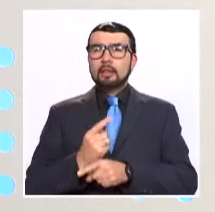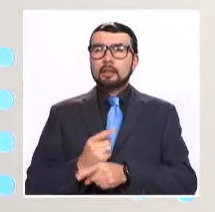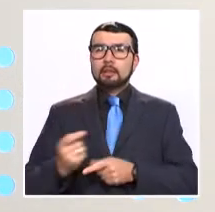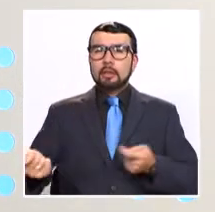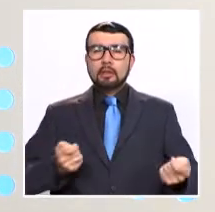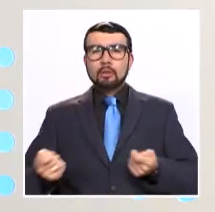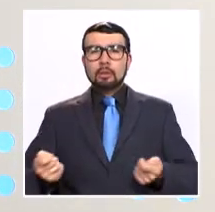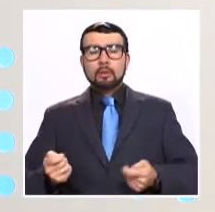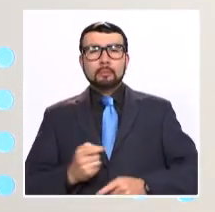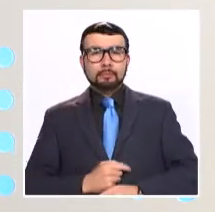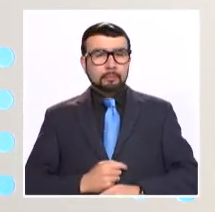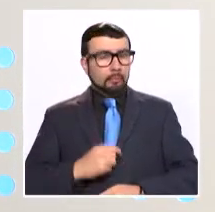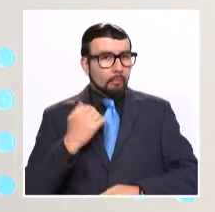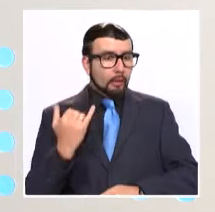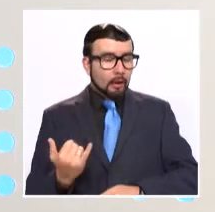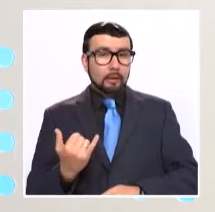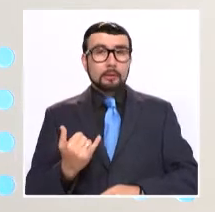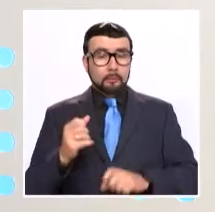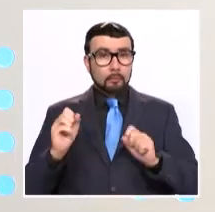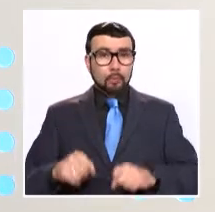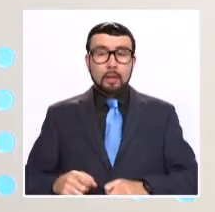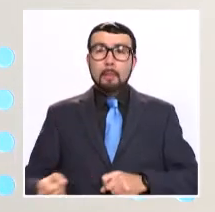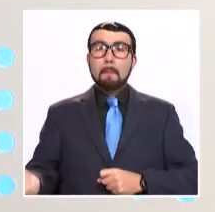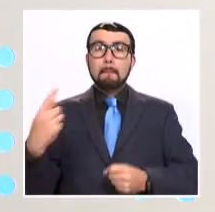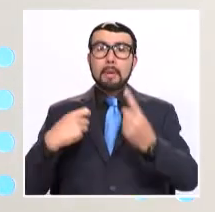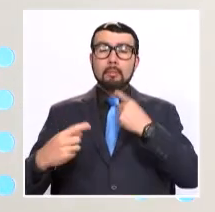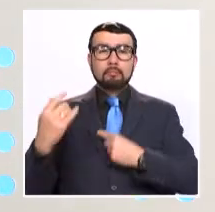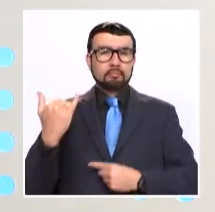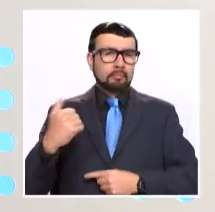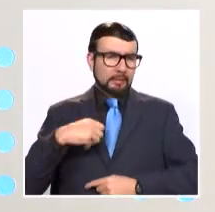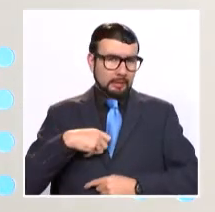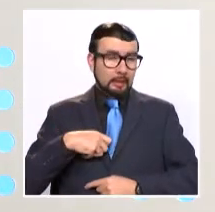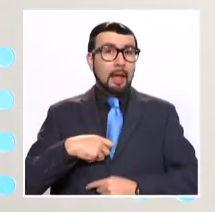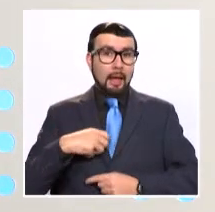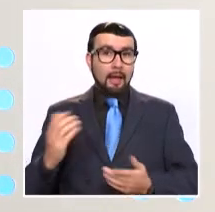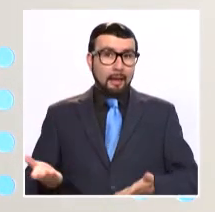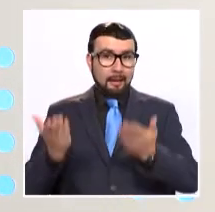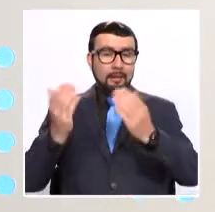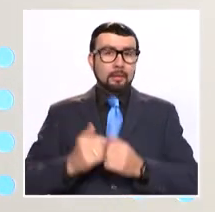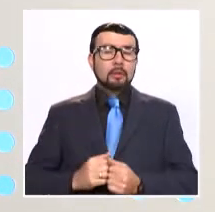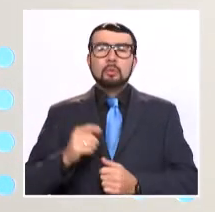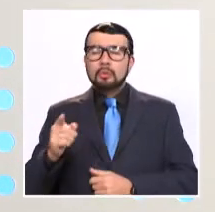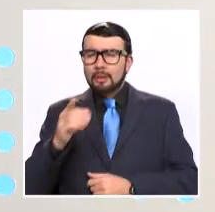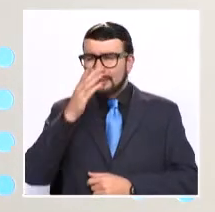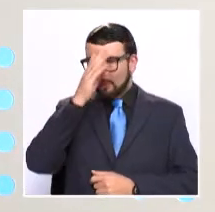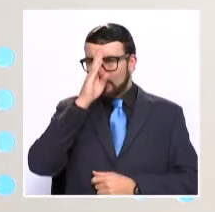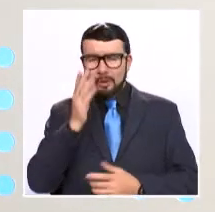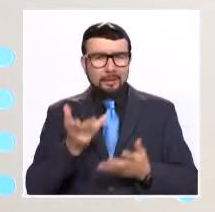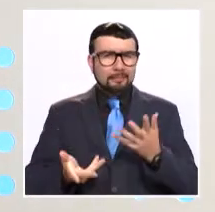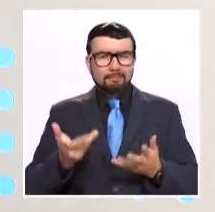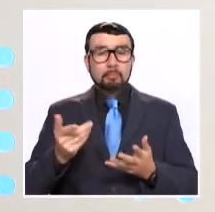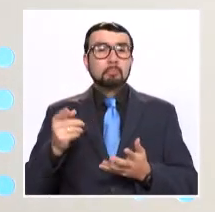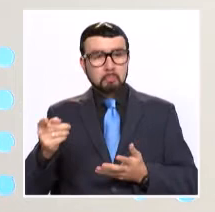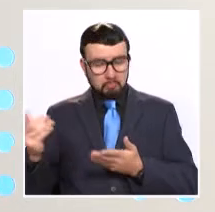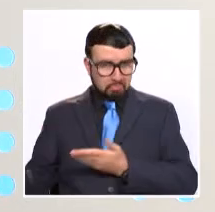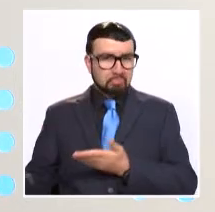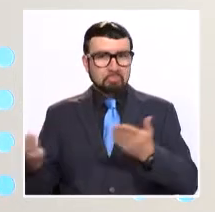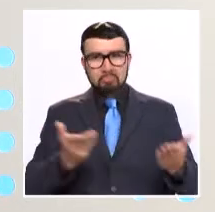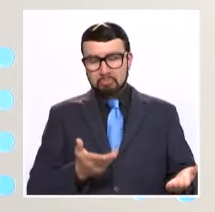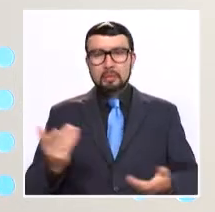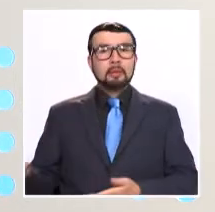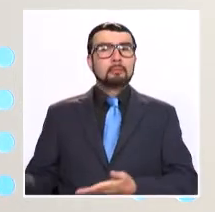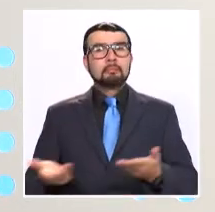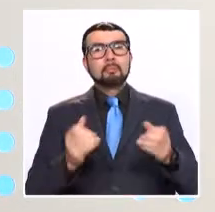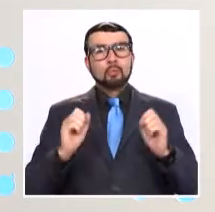buscando medicamentos, doctor Rojas. Allí ustedes nos pueden dejar sus inquietudes que vamos a hablar hoy con el